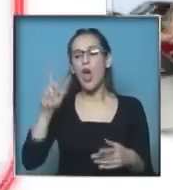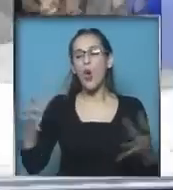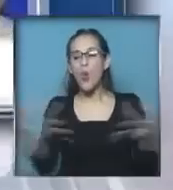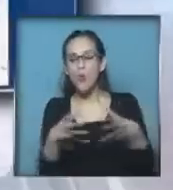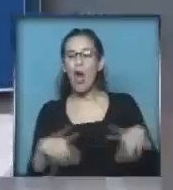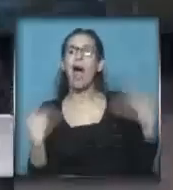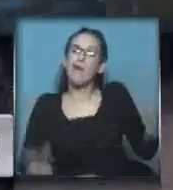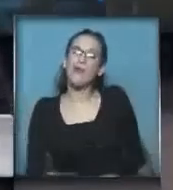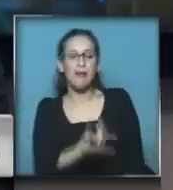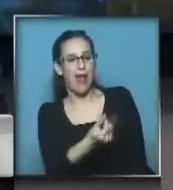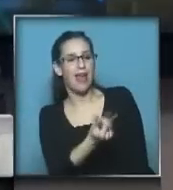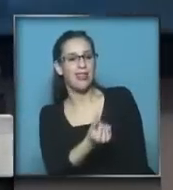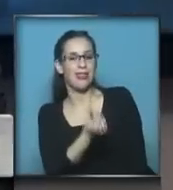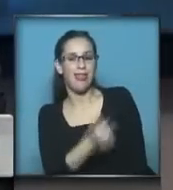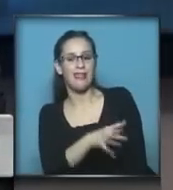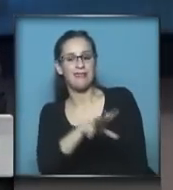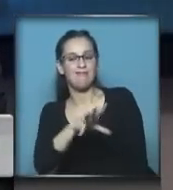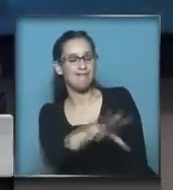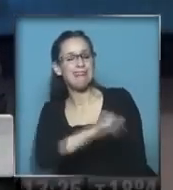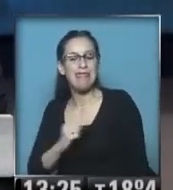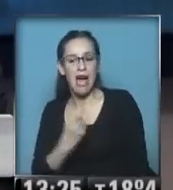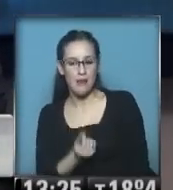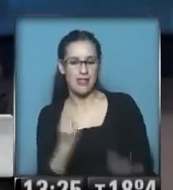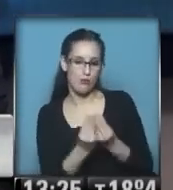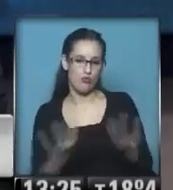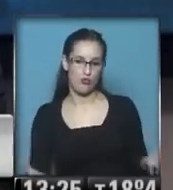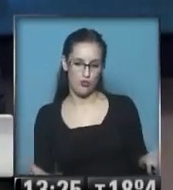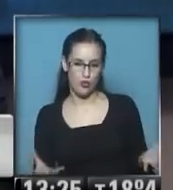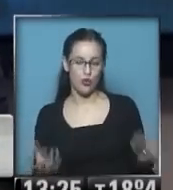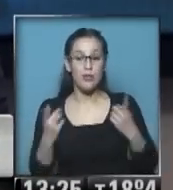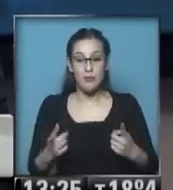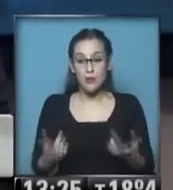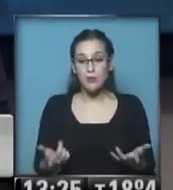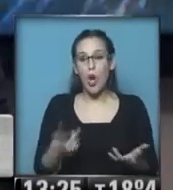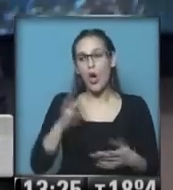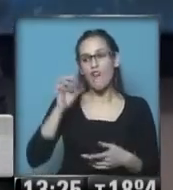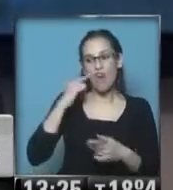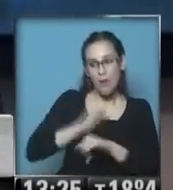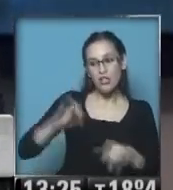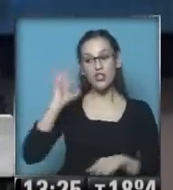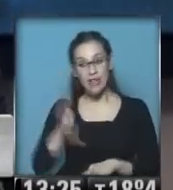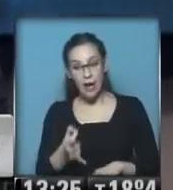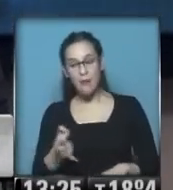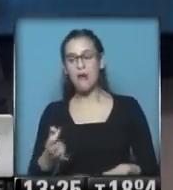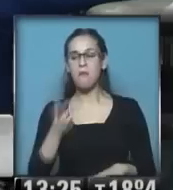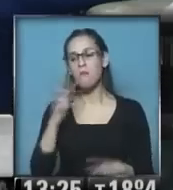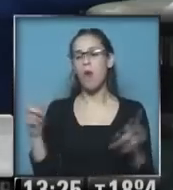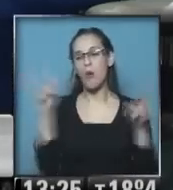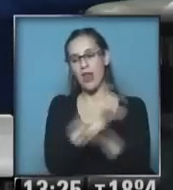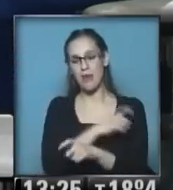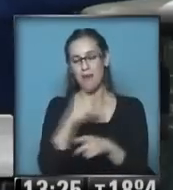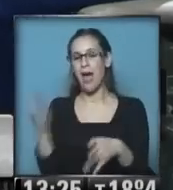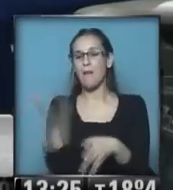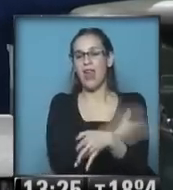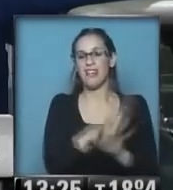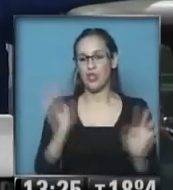aprovechamiento por parte de alguna de las concesionarias Entonces en ese caso eh al conocer la información puede evitar cualquier tipo de problema hablamos de